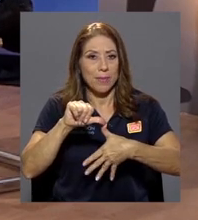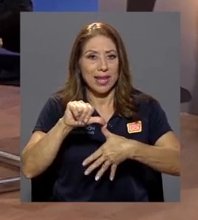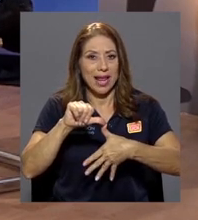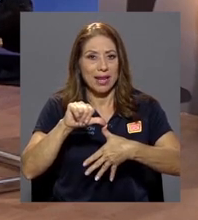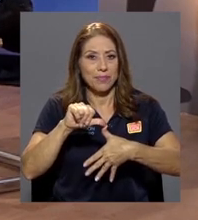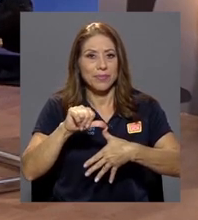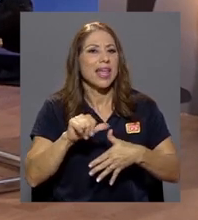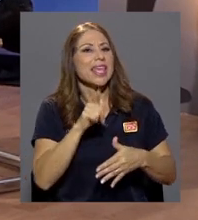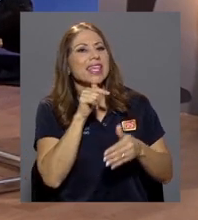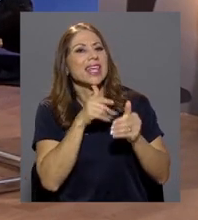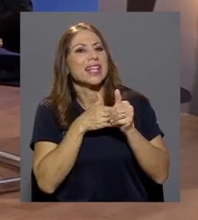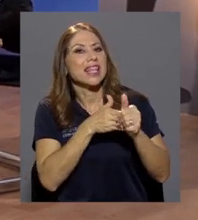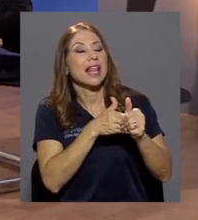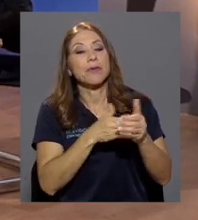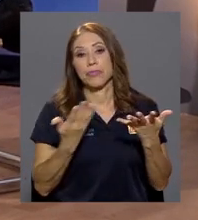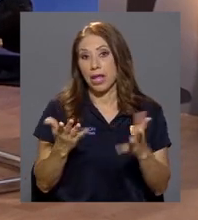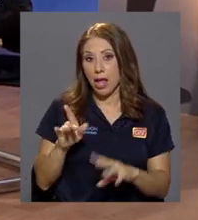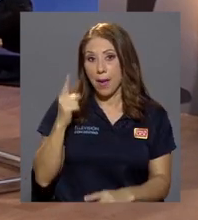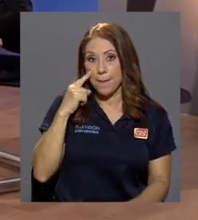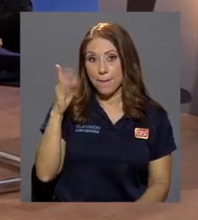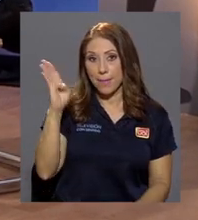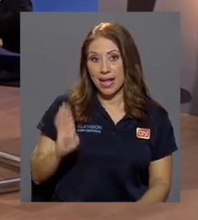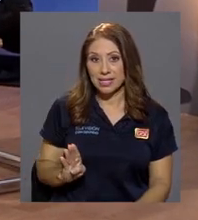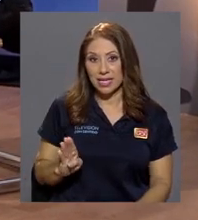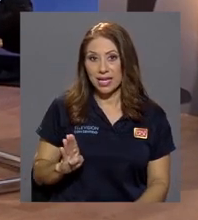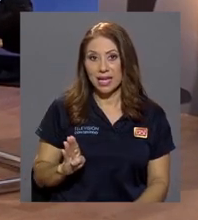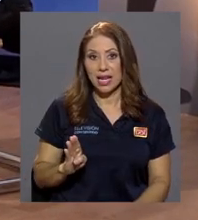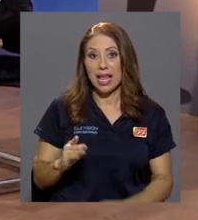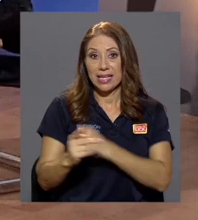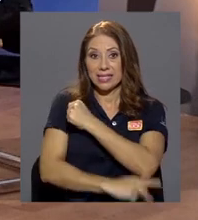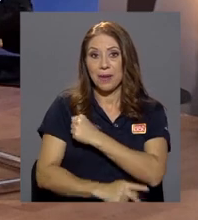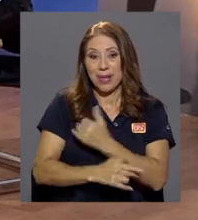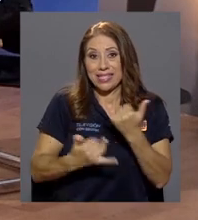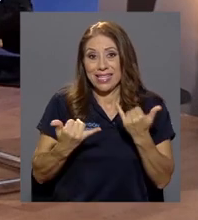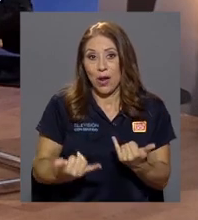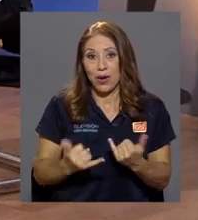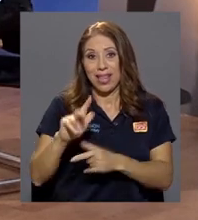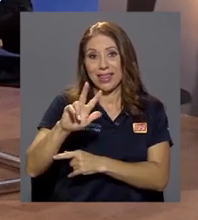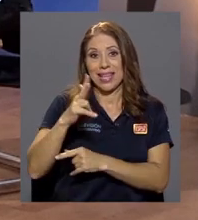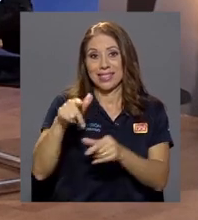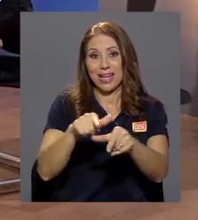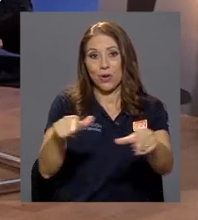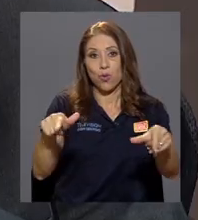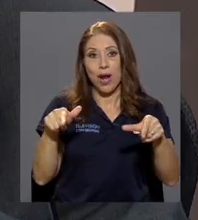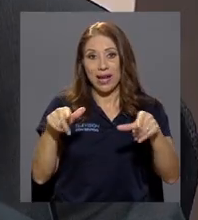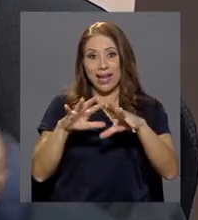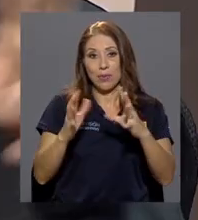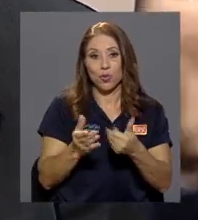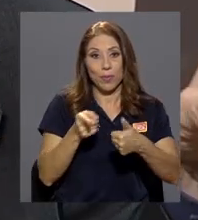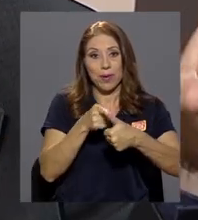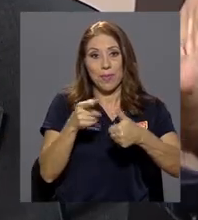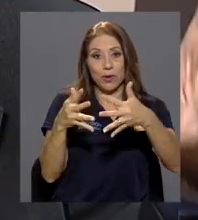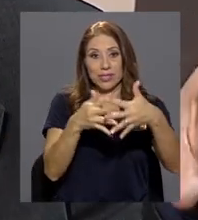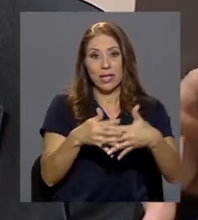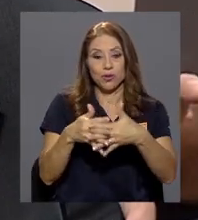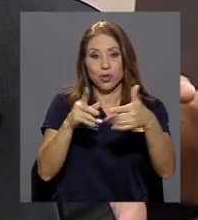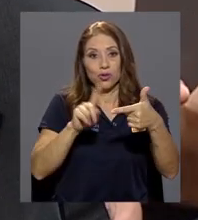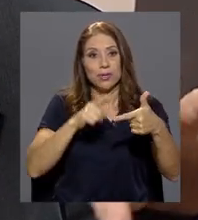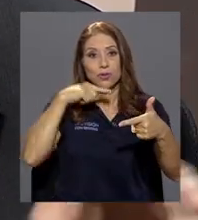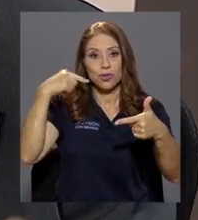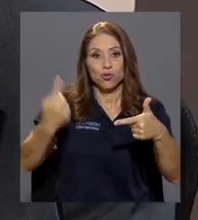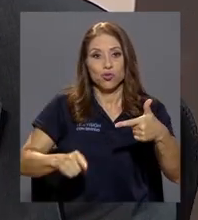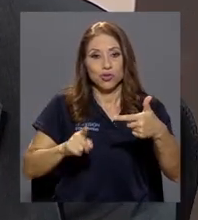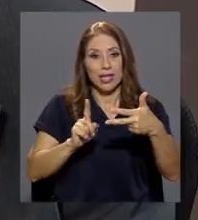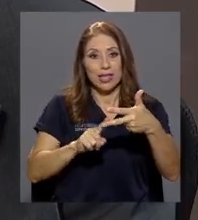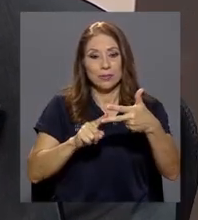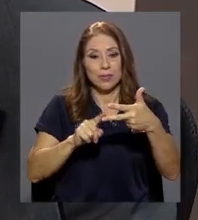sudamérica no tiene vídeo nuestras manos brasil los brasil es el país que en estos momentos ocupa el tercer lugar en el mundo primero eeuu después